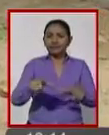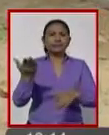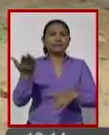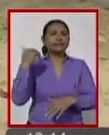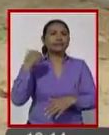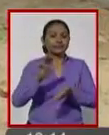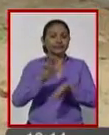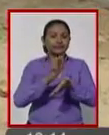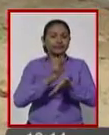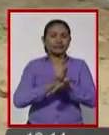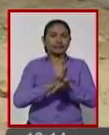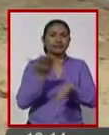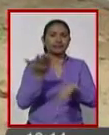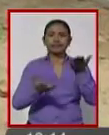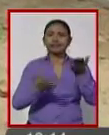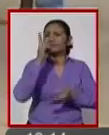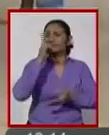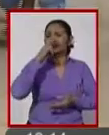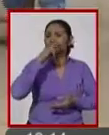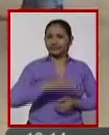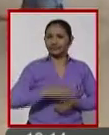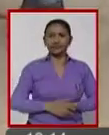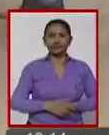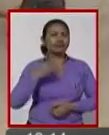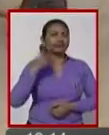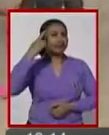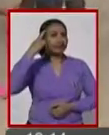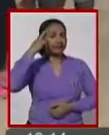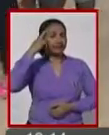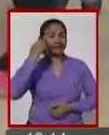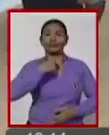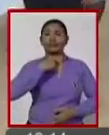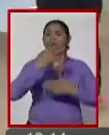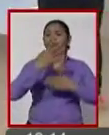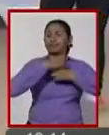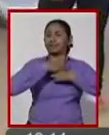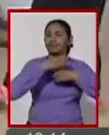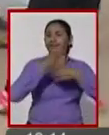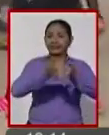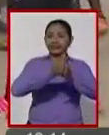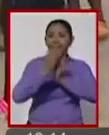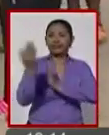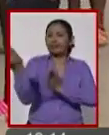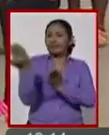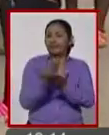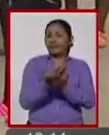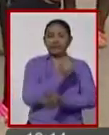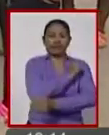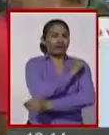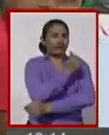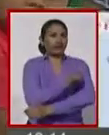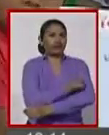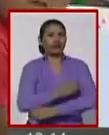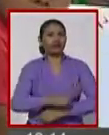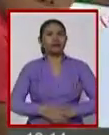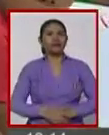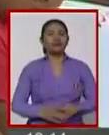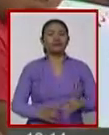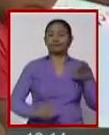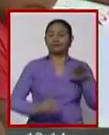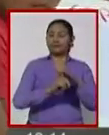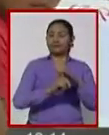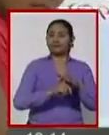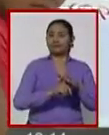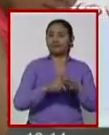con documentación aparentemente falsa. Es por ello que alzaron su voz en protesta pidiendo la presencia de autoridades. Ha aparecido